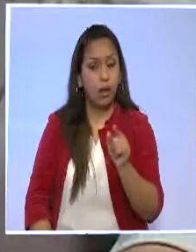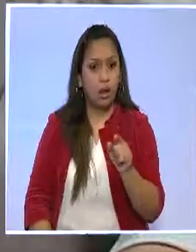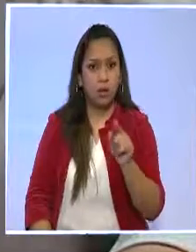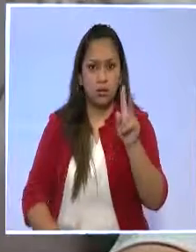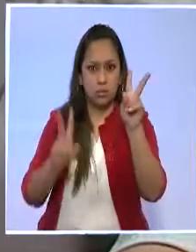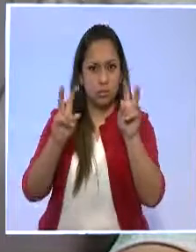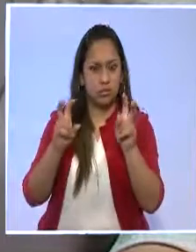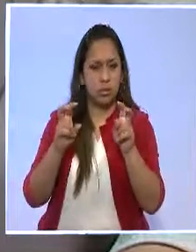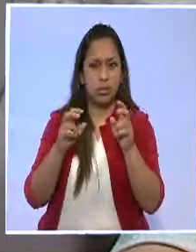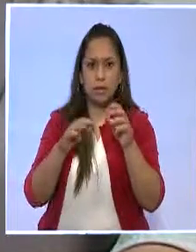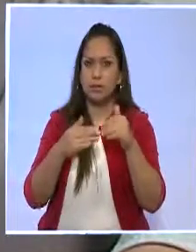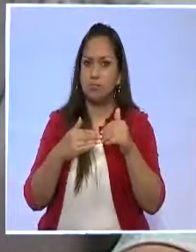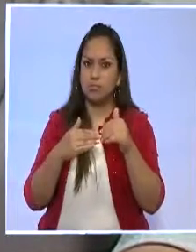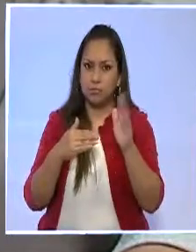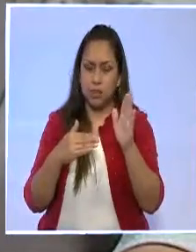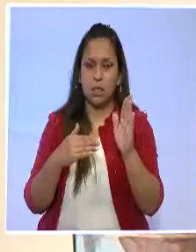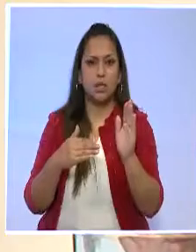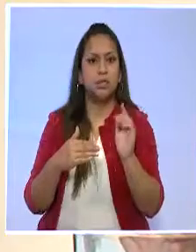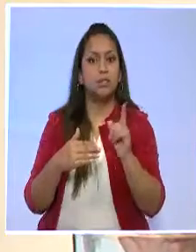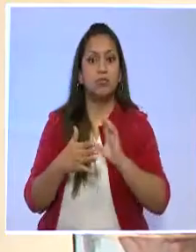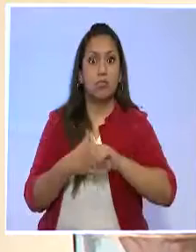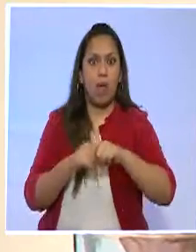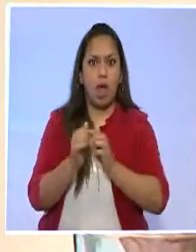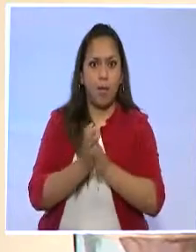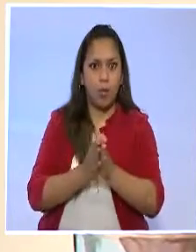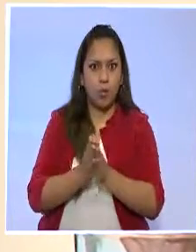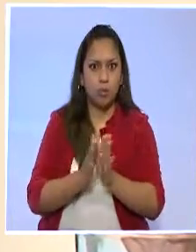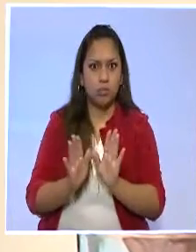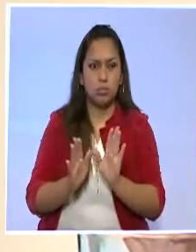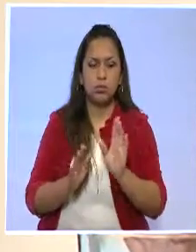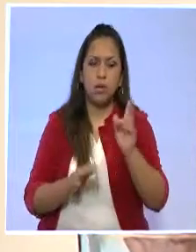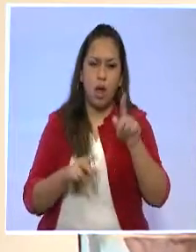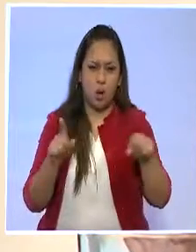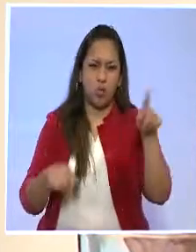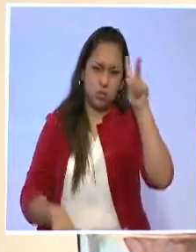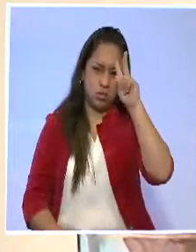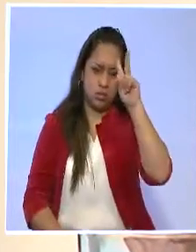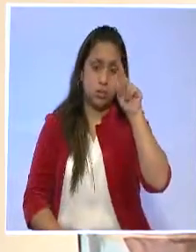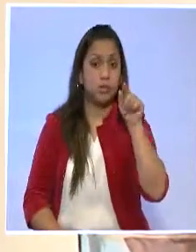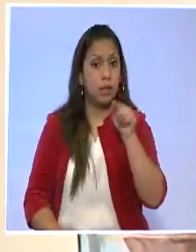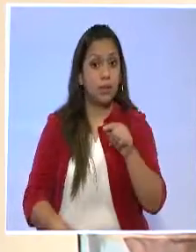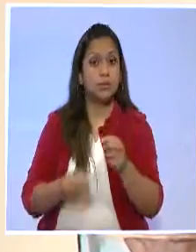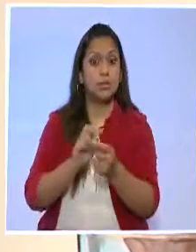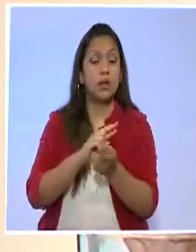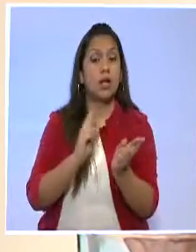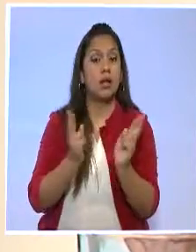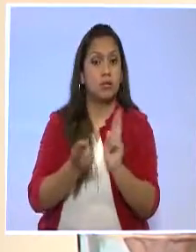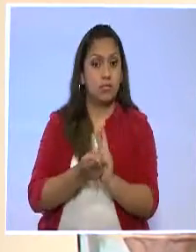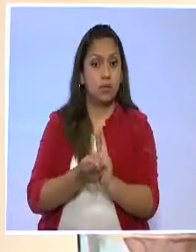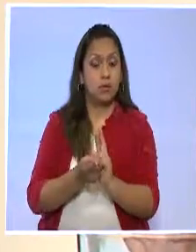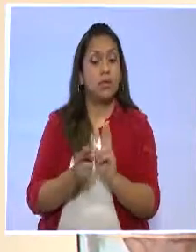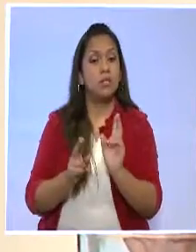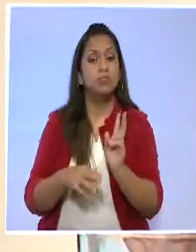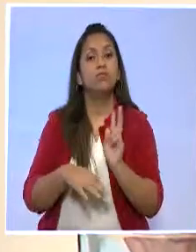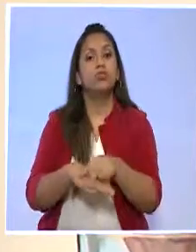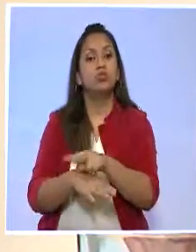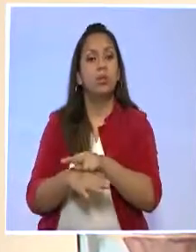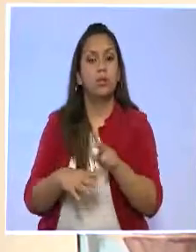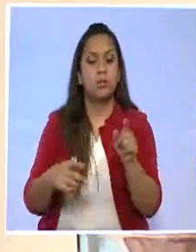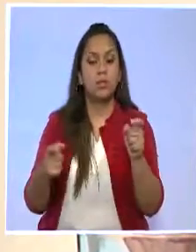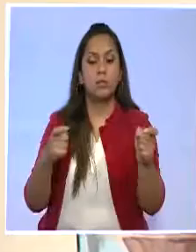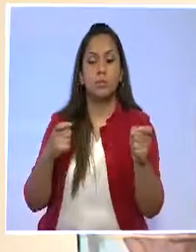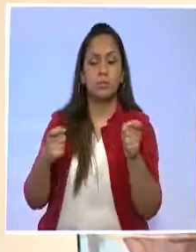temas en los que ha habido también un abuso de la norma y lo que está buscando justamente esta reforma también es regular ese abuso